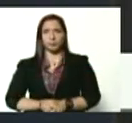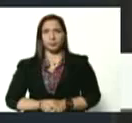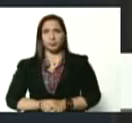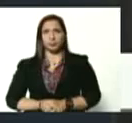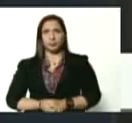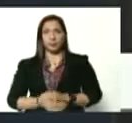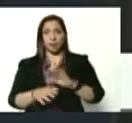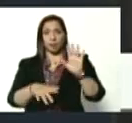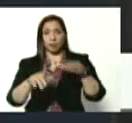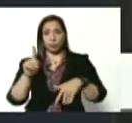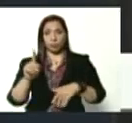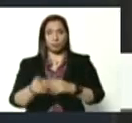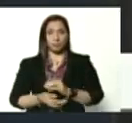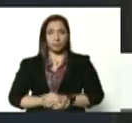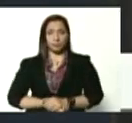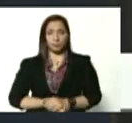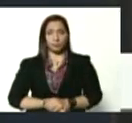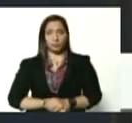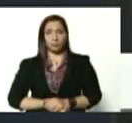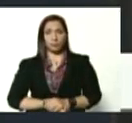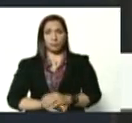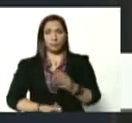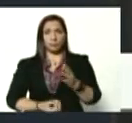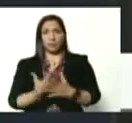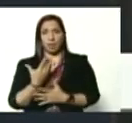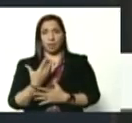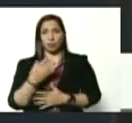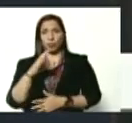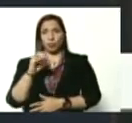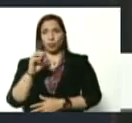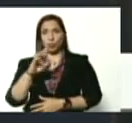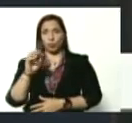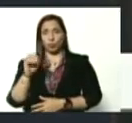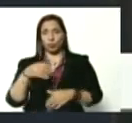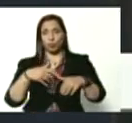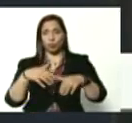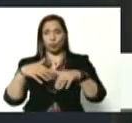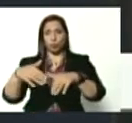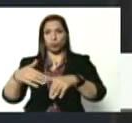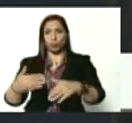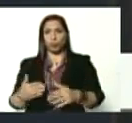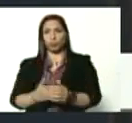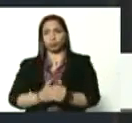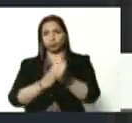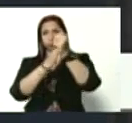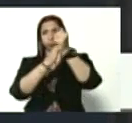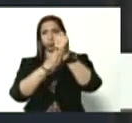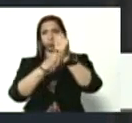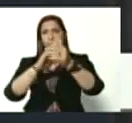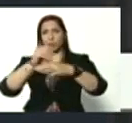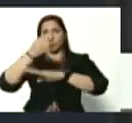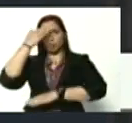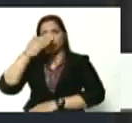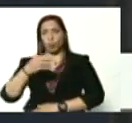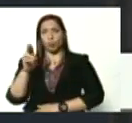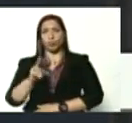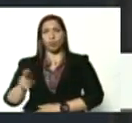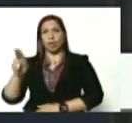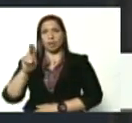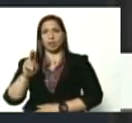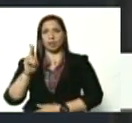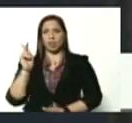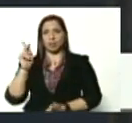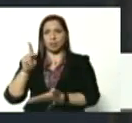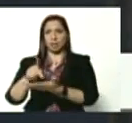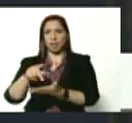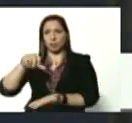el 11 de mayo en coro el ejército comandado por el general rafael urdaneta llega a